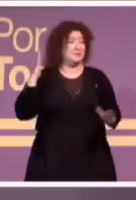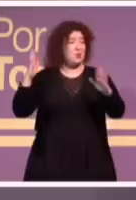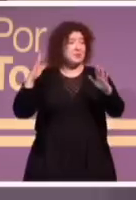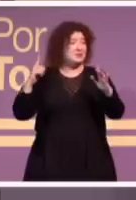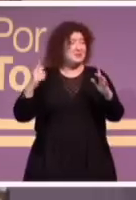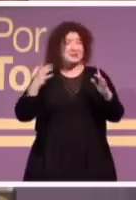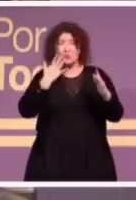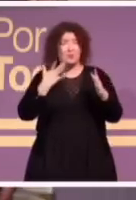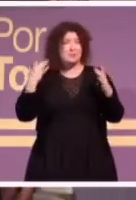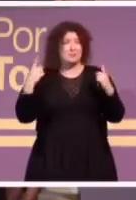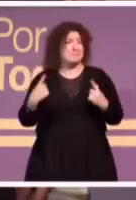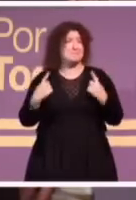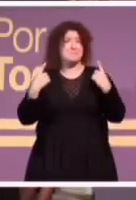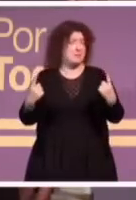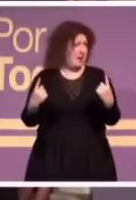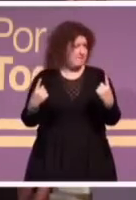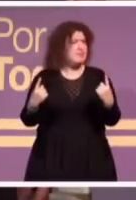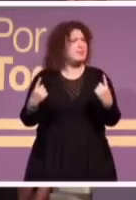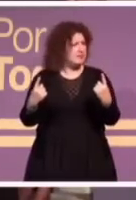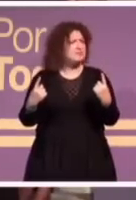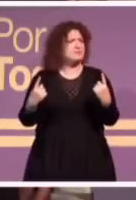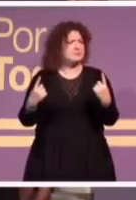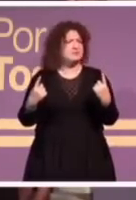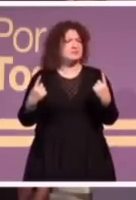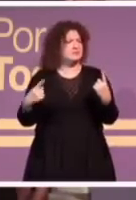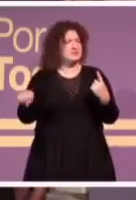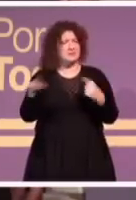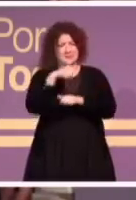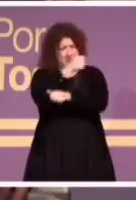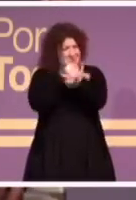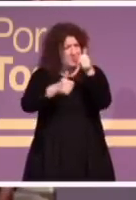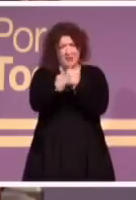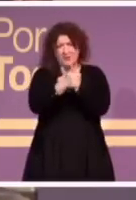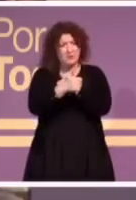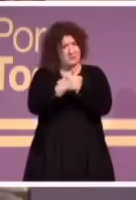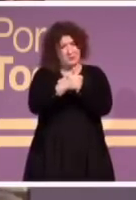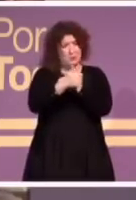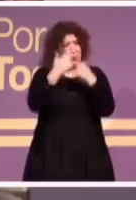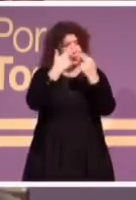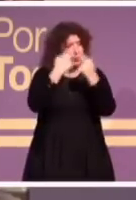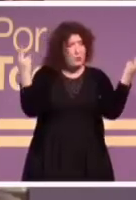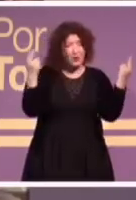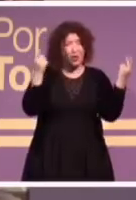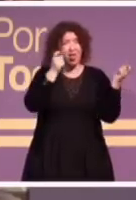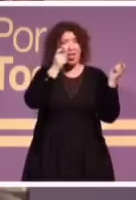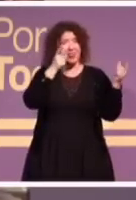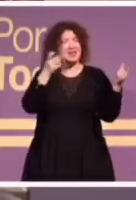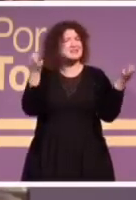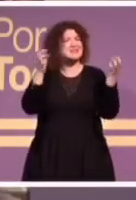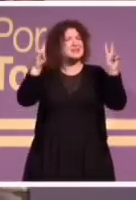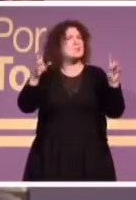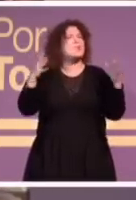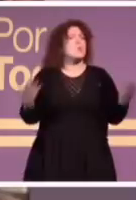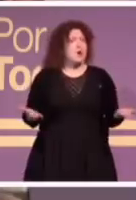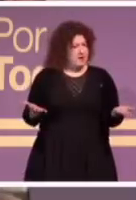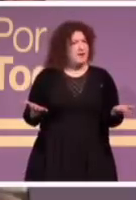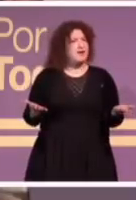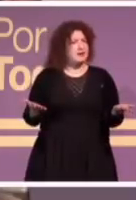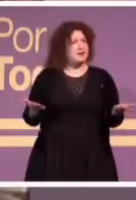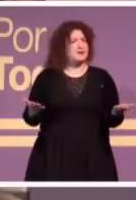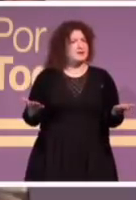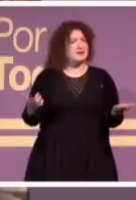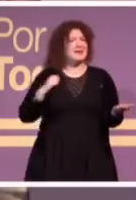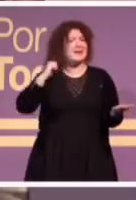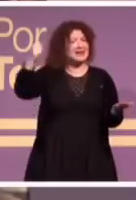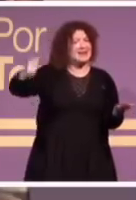por primera vez, el movimiento feminista consiguió poner en el centro del debate público el reparto de la